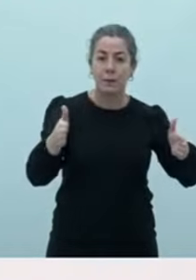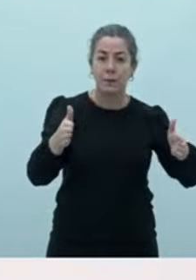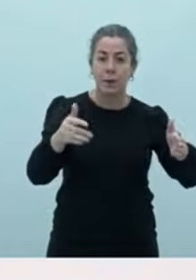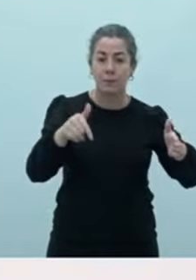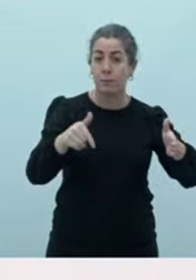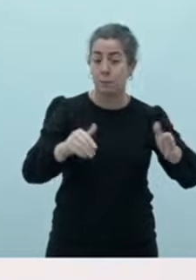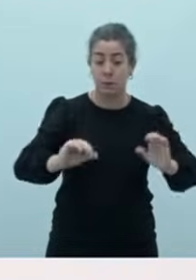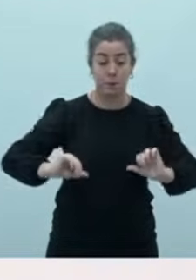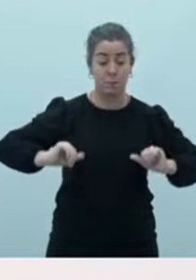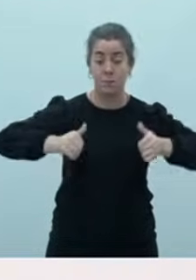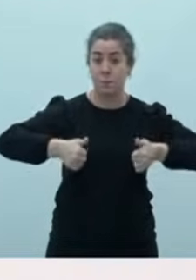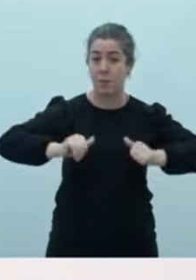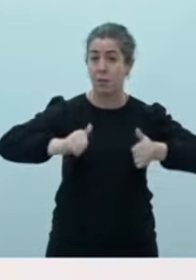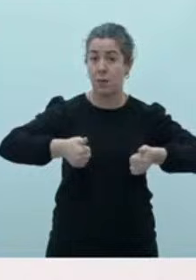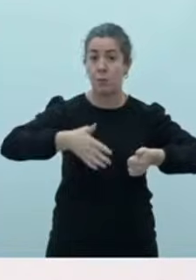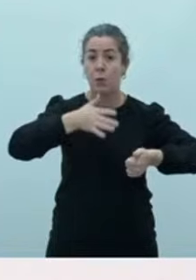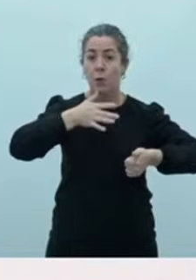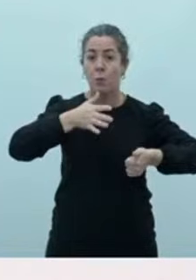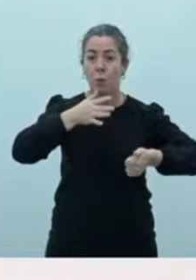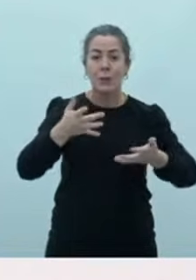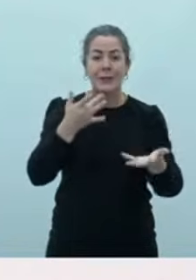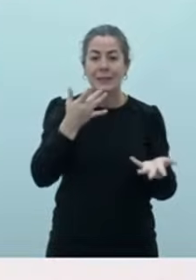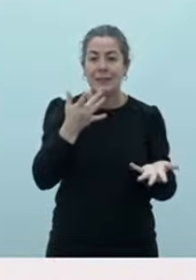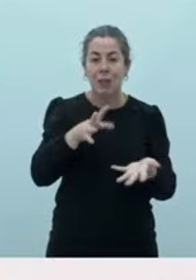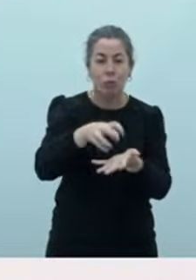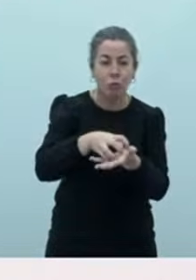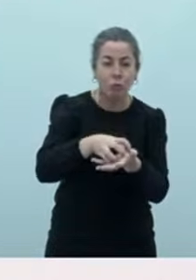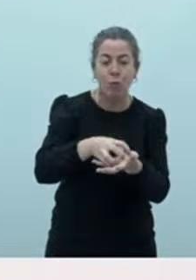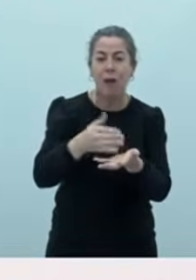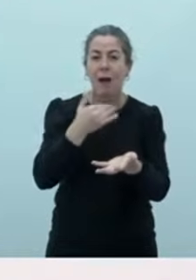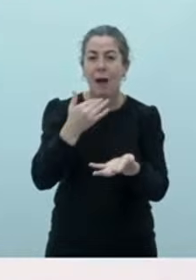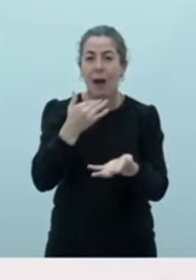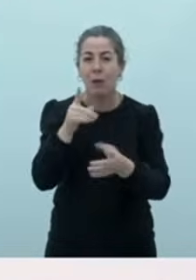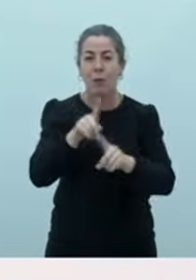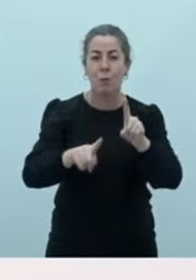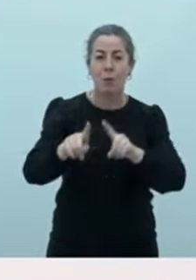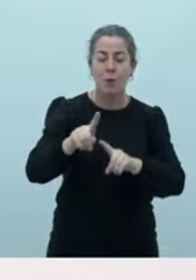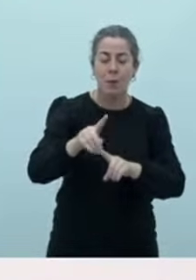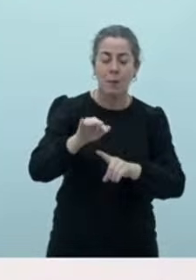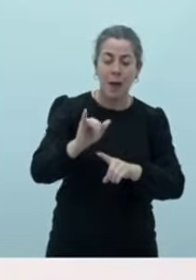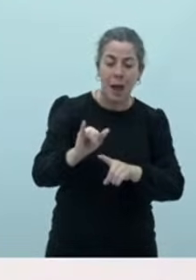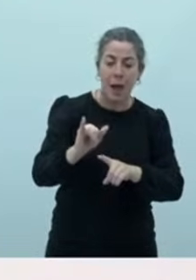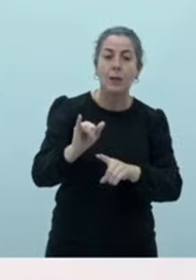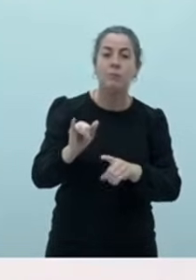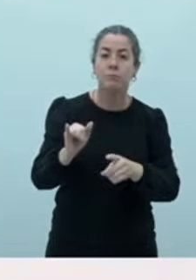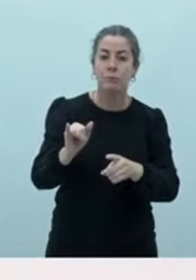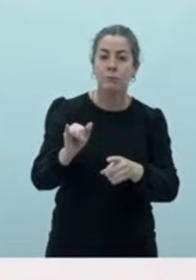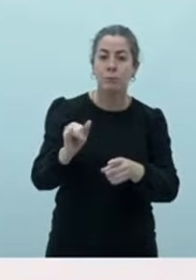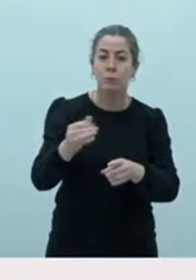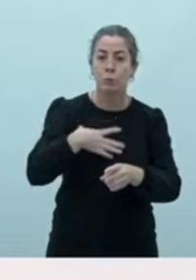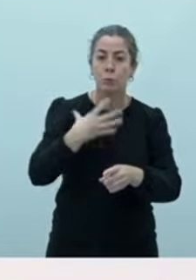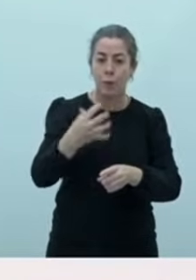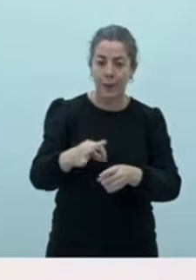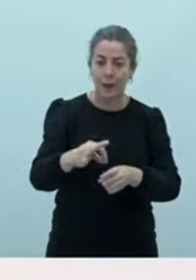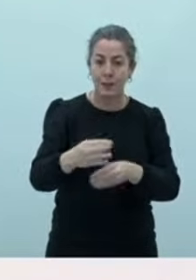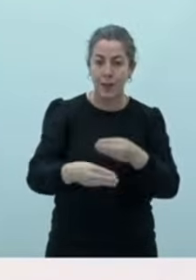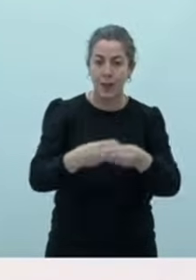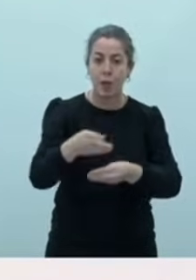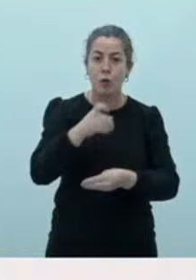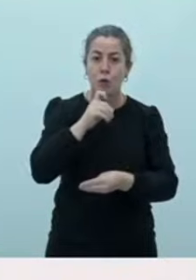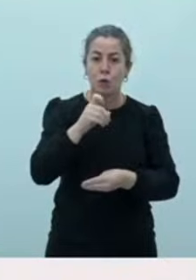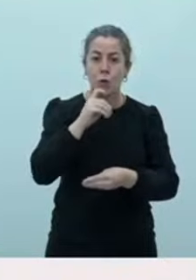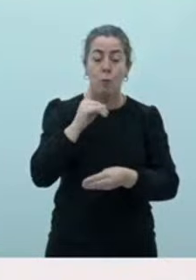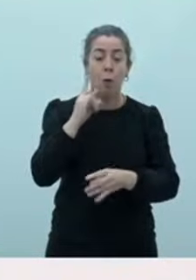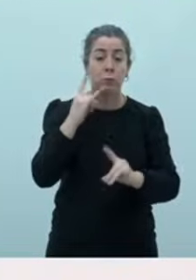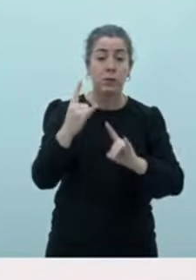desde el primer momento para resolver cualquier duda o cualquier incidencia que puedan plantearse. Tenemos líneas